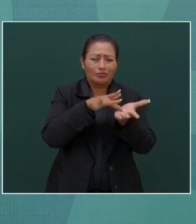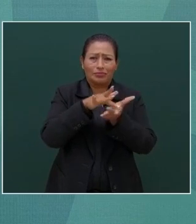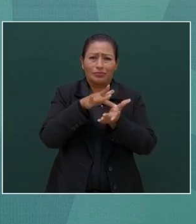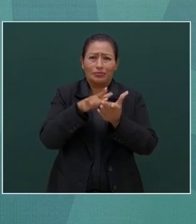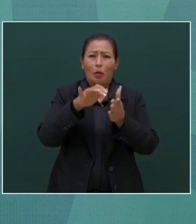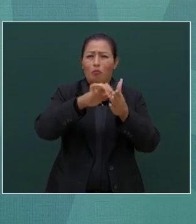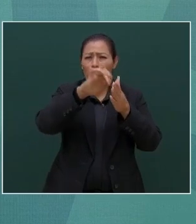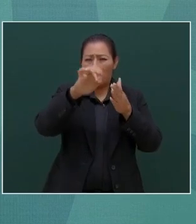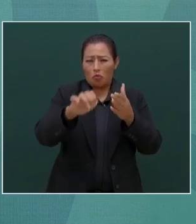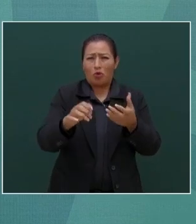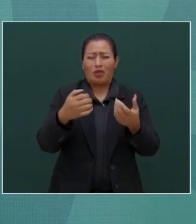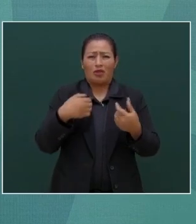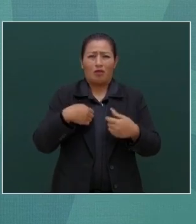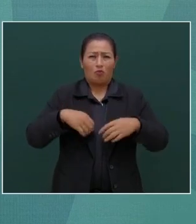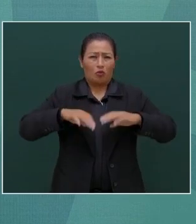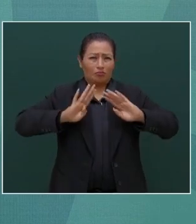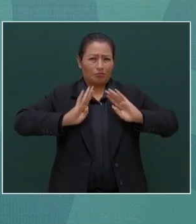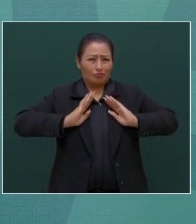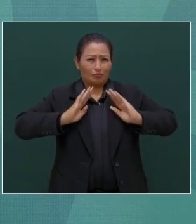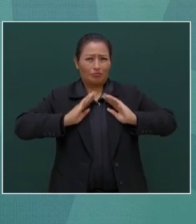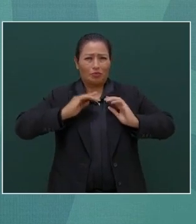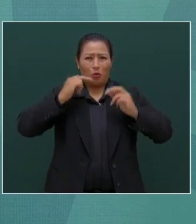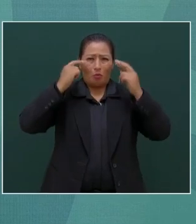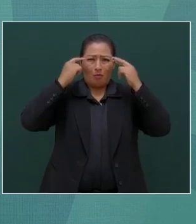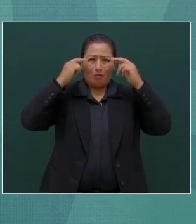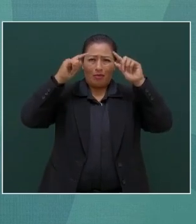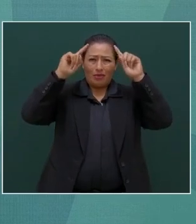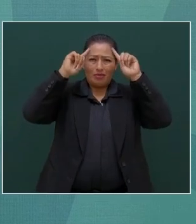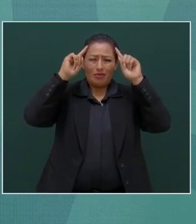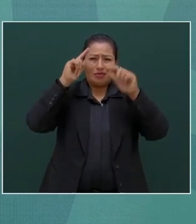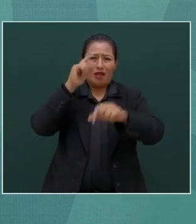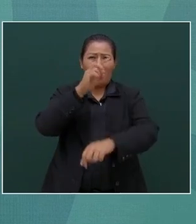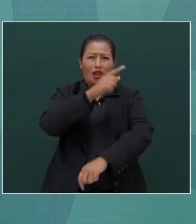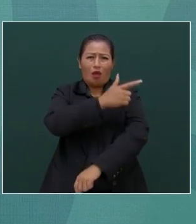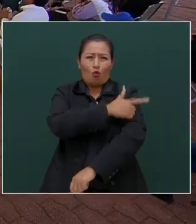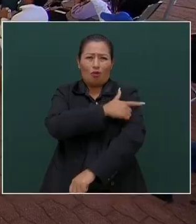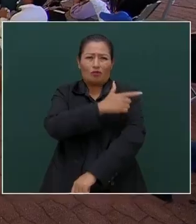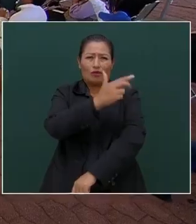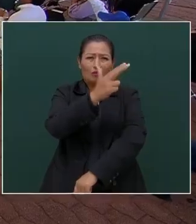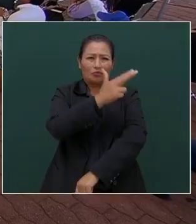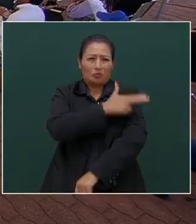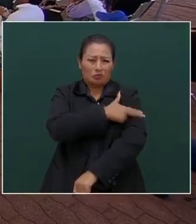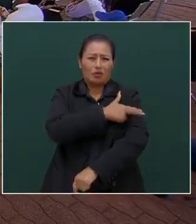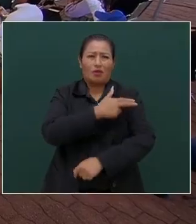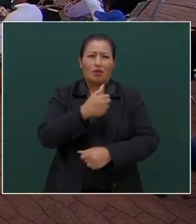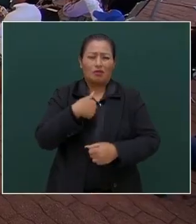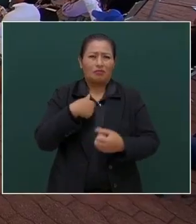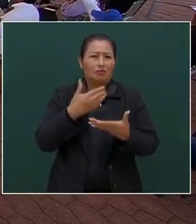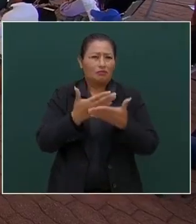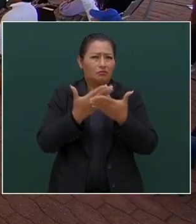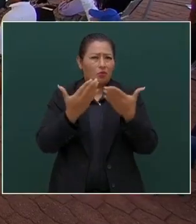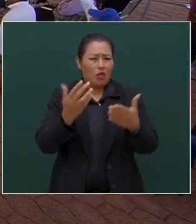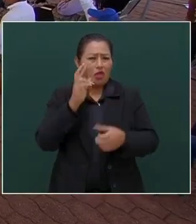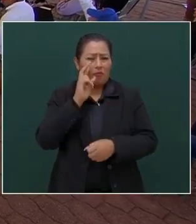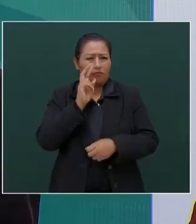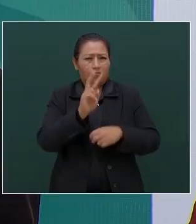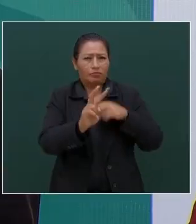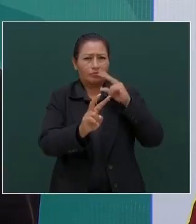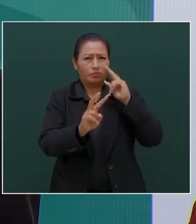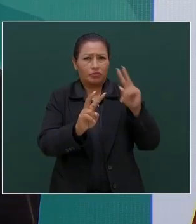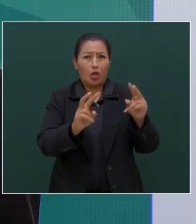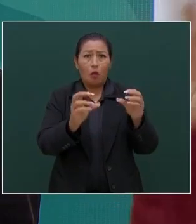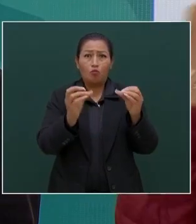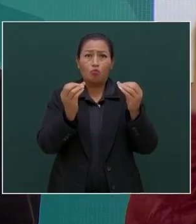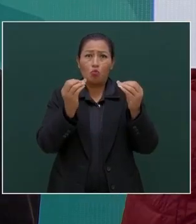del Ejército, de la Marina, de la Guardia Nacional, ya se vio cuántas